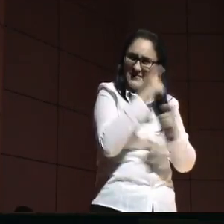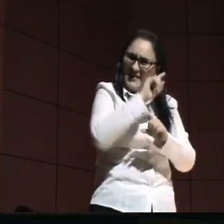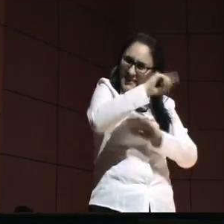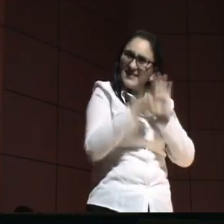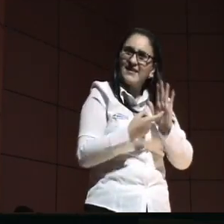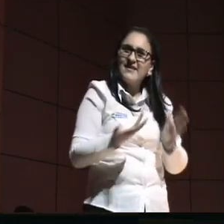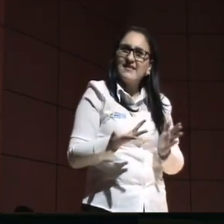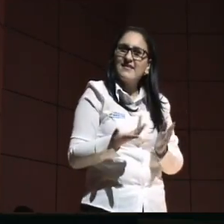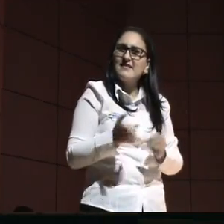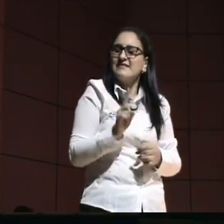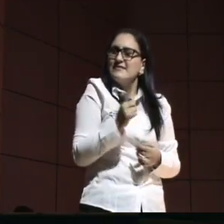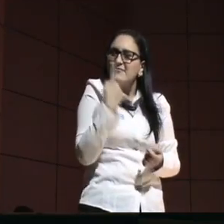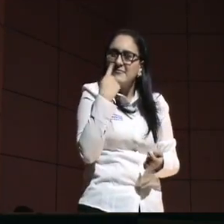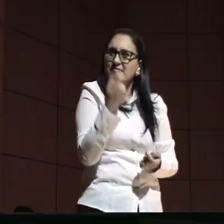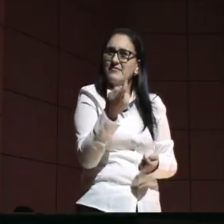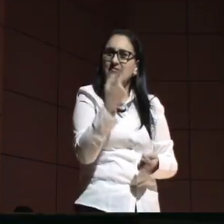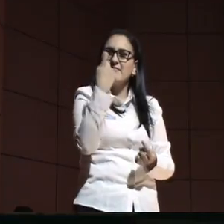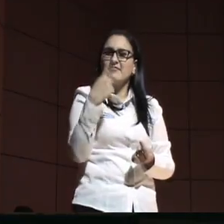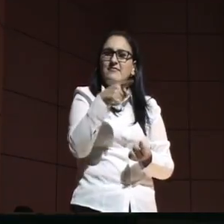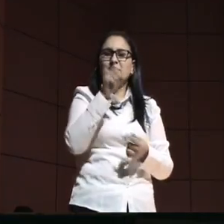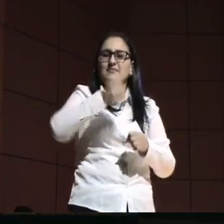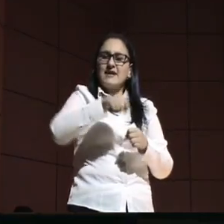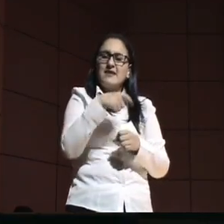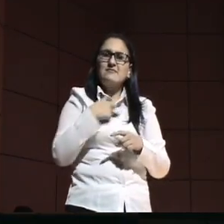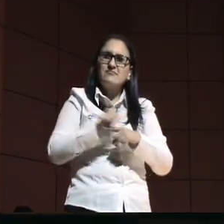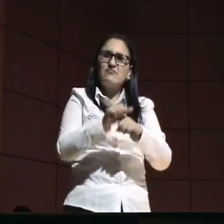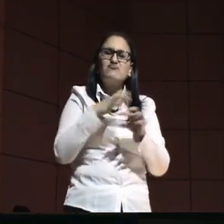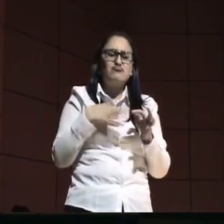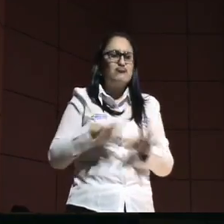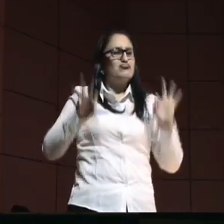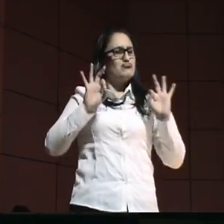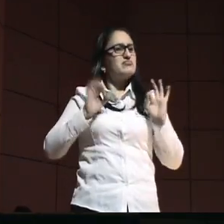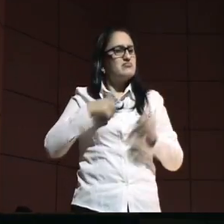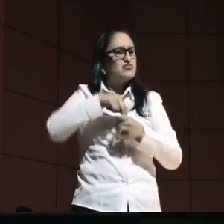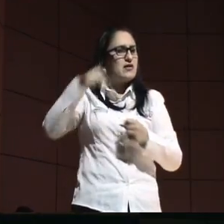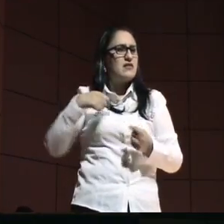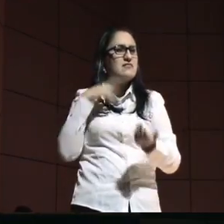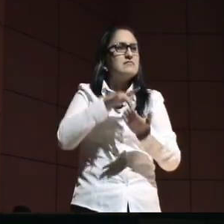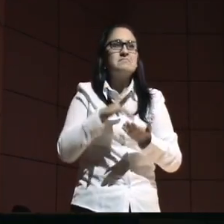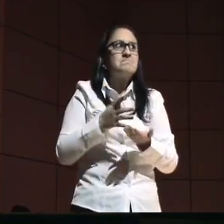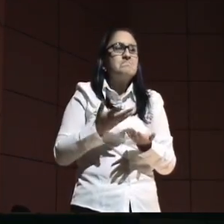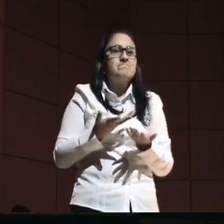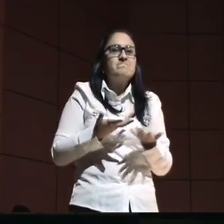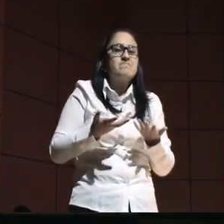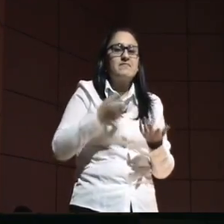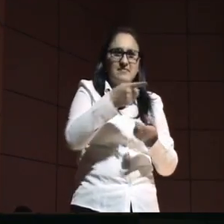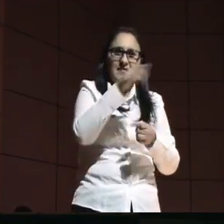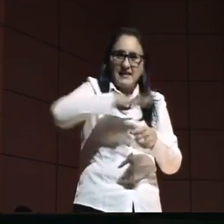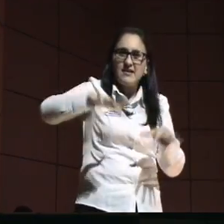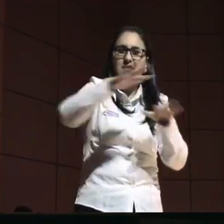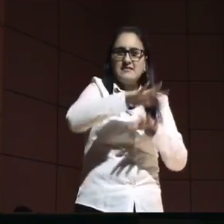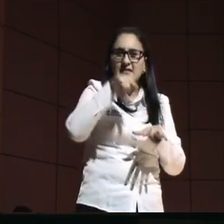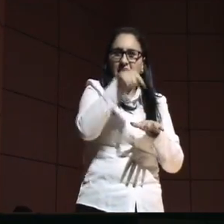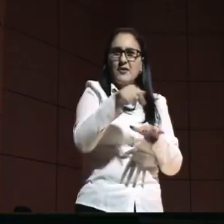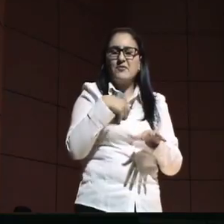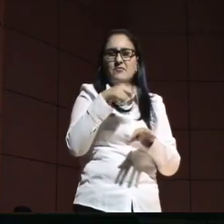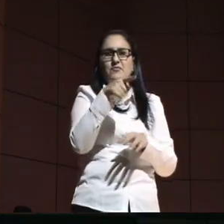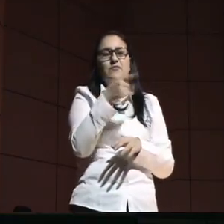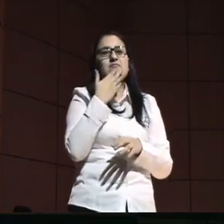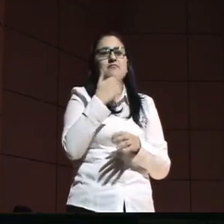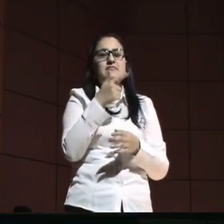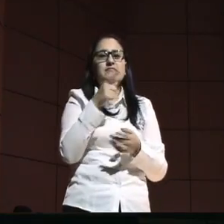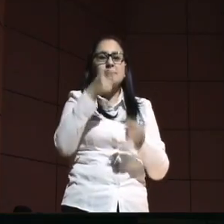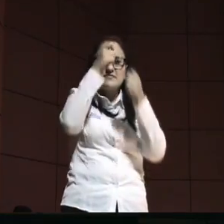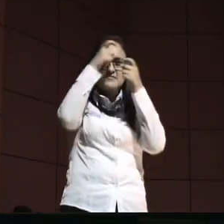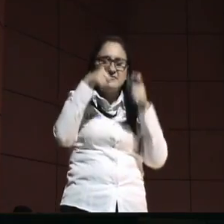integral y recíproco en el cual se pueda ejercer con dignidad la ciudadanía. Más bien se está frente a un escenario inestable cuando